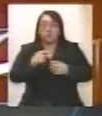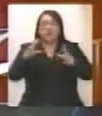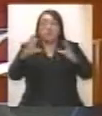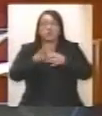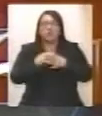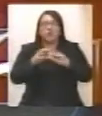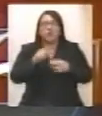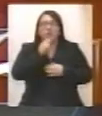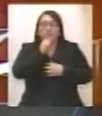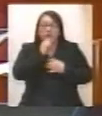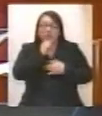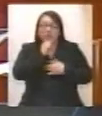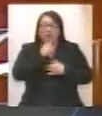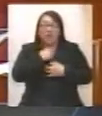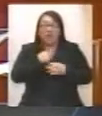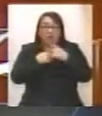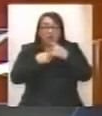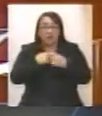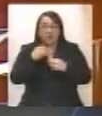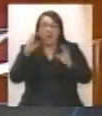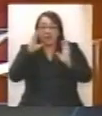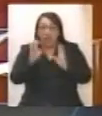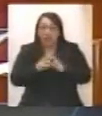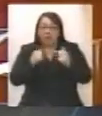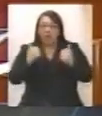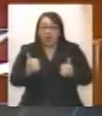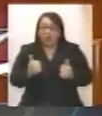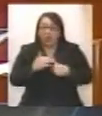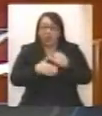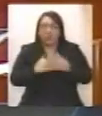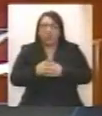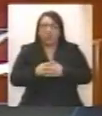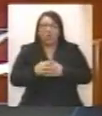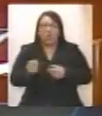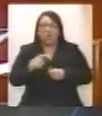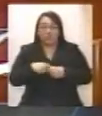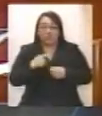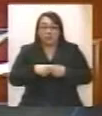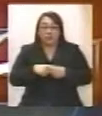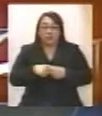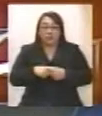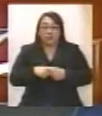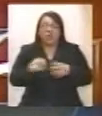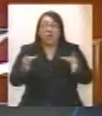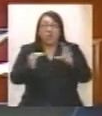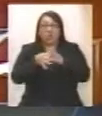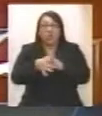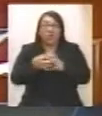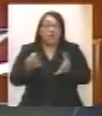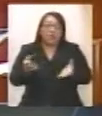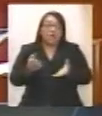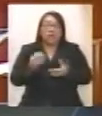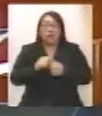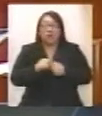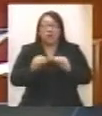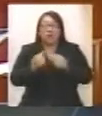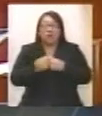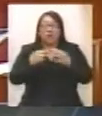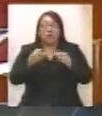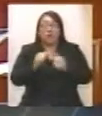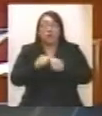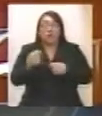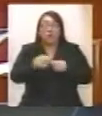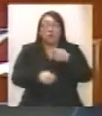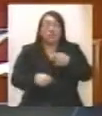asociación público-privada, son ejemplo exitoso de participación conjunta del sector público con